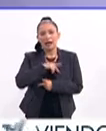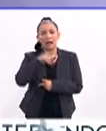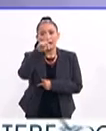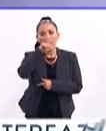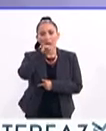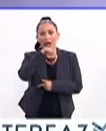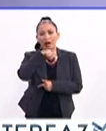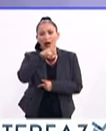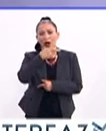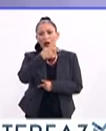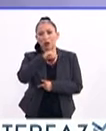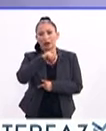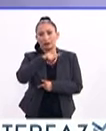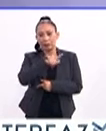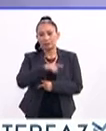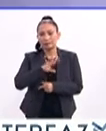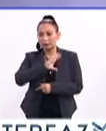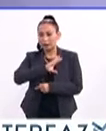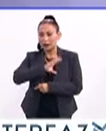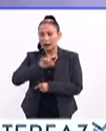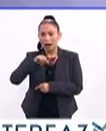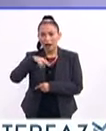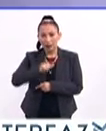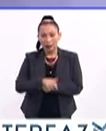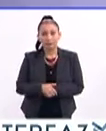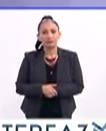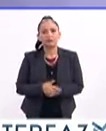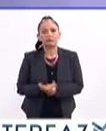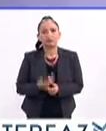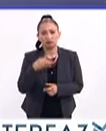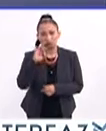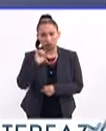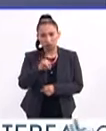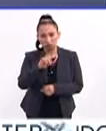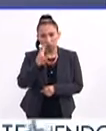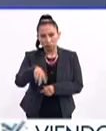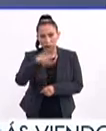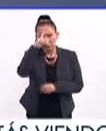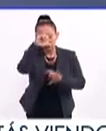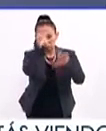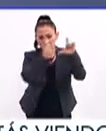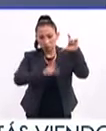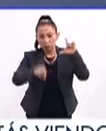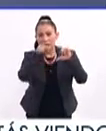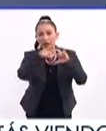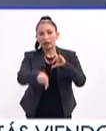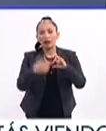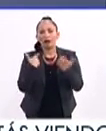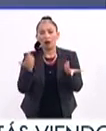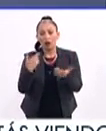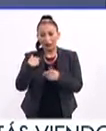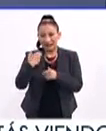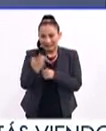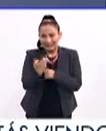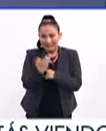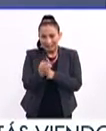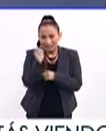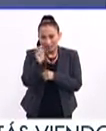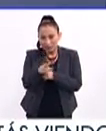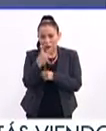náhuatl. Estimada Ana Cristina, efectivamente a nivel nacional, en el marco